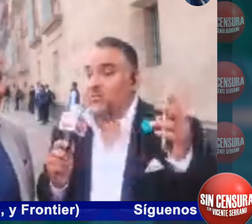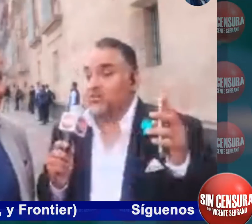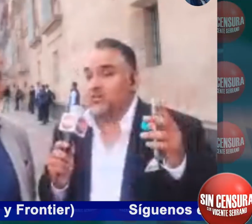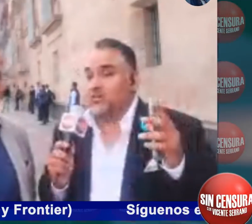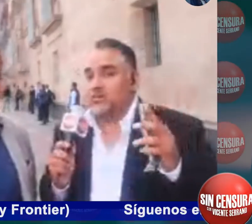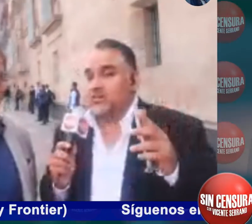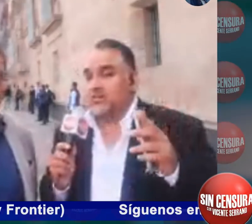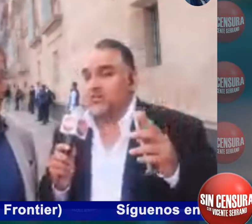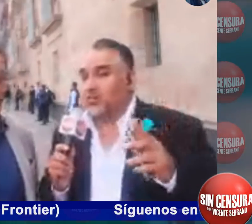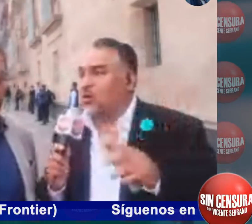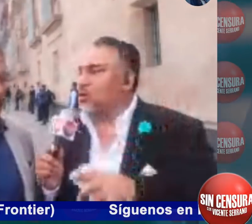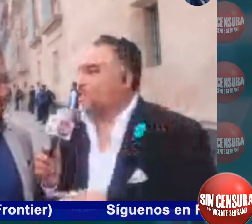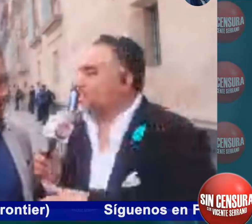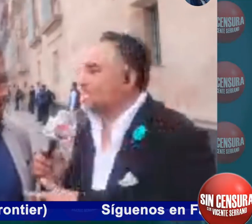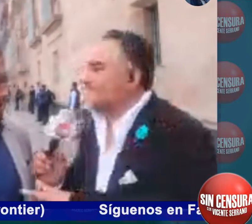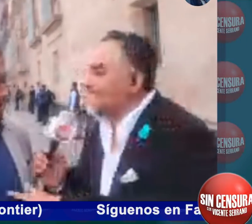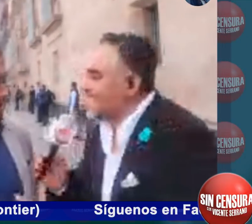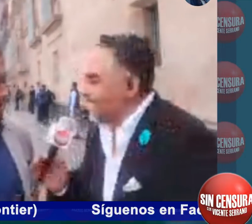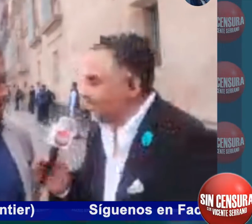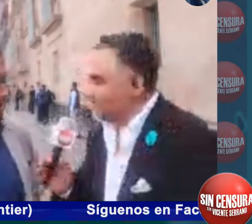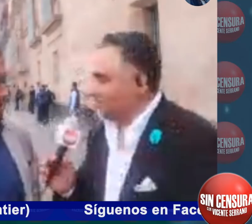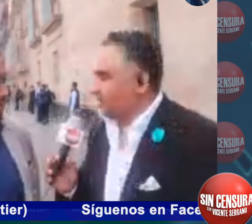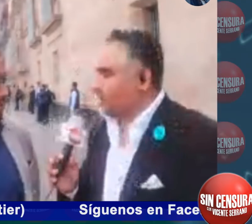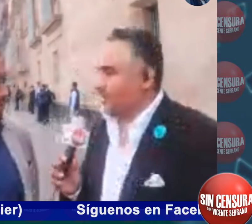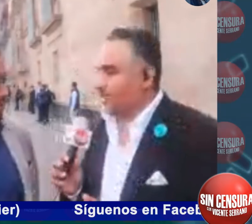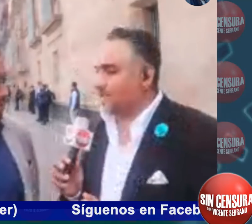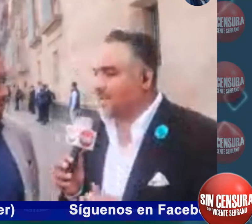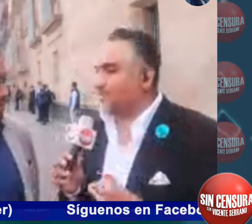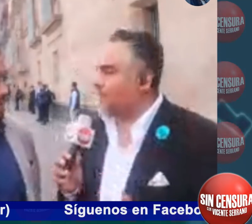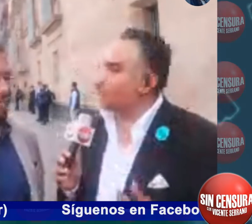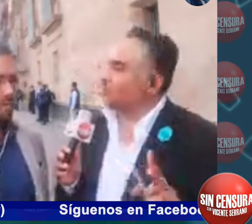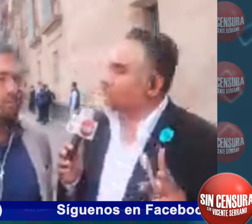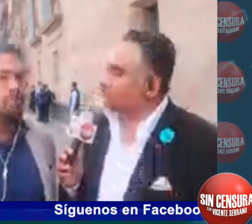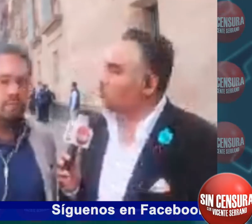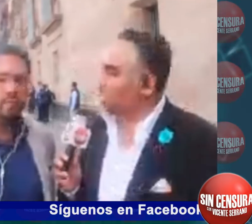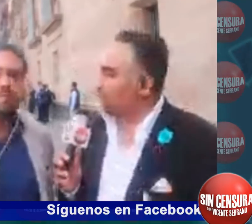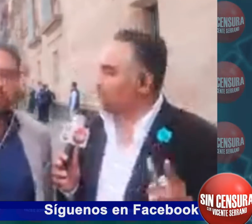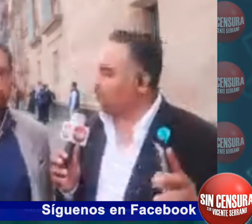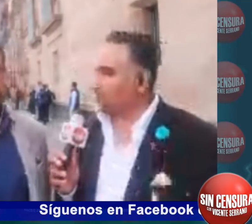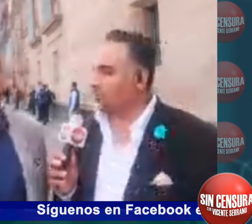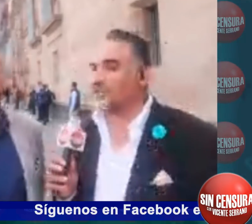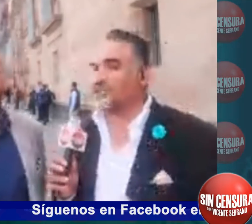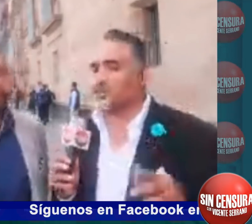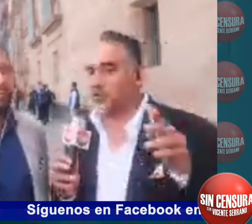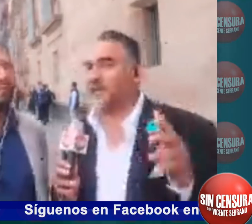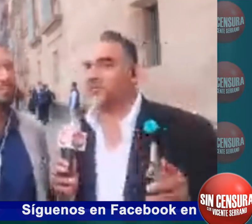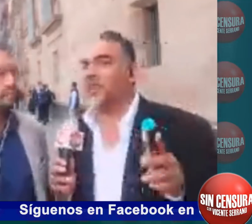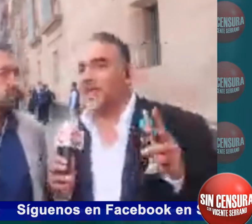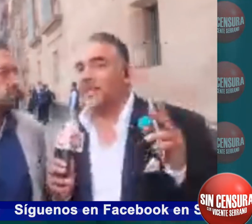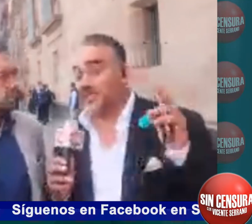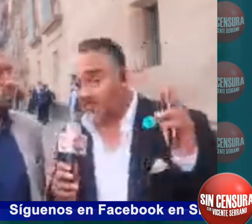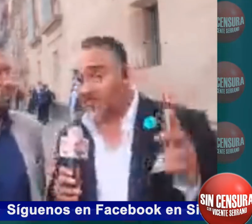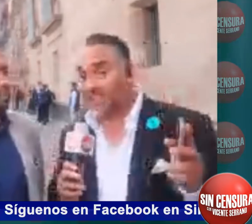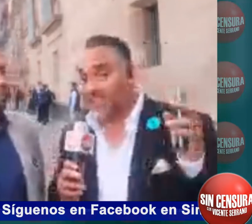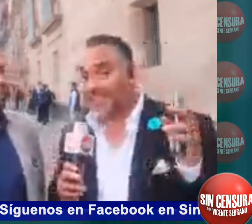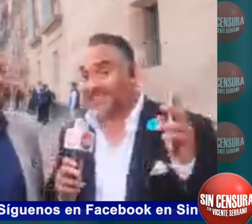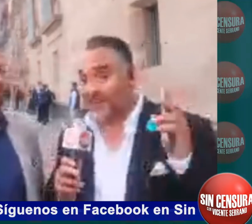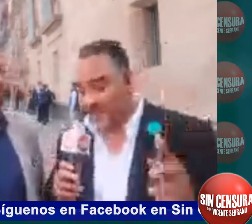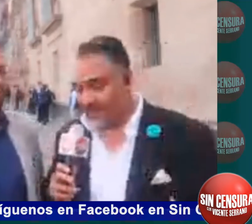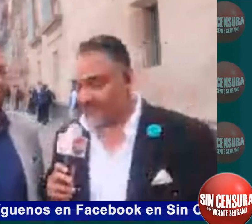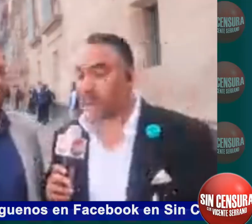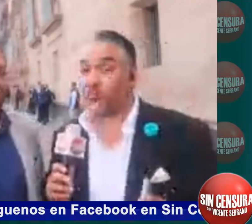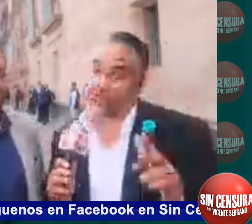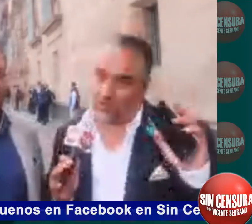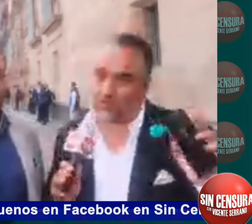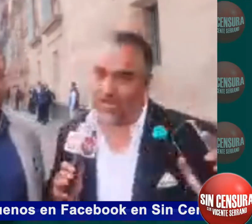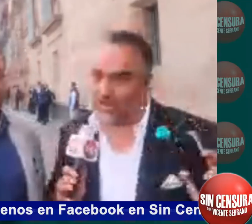perdidos o ni siquiera están enterados los consulados sobre sus casos? Porque también tiene que